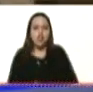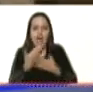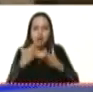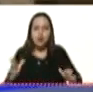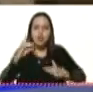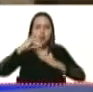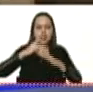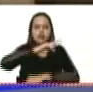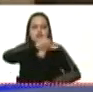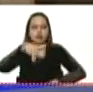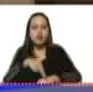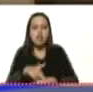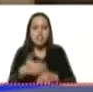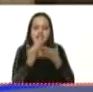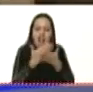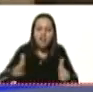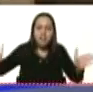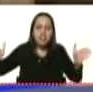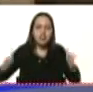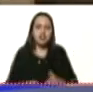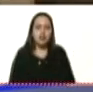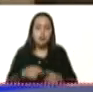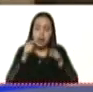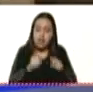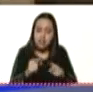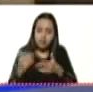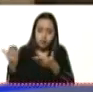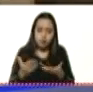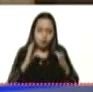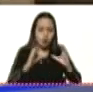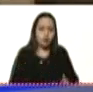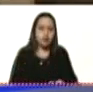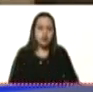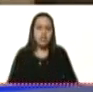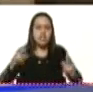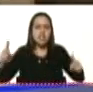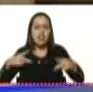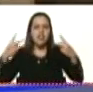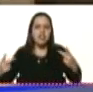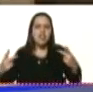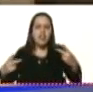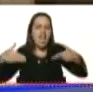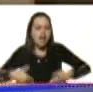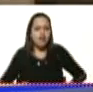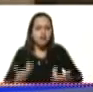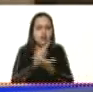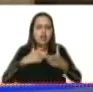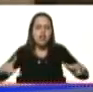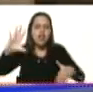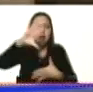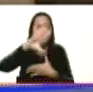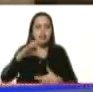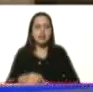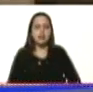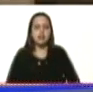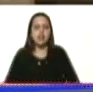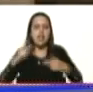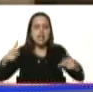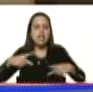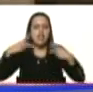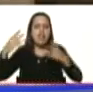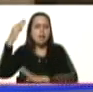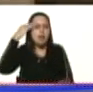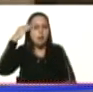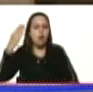Panteón Nacional se han abierto para ti. ¡Que viva la lucha por la libertad en América! ¡Que viva la